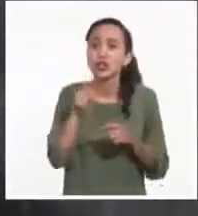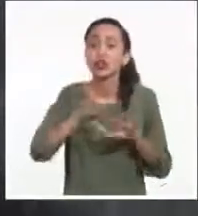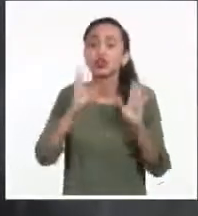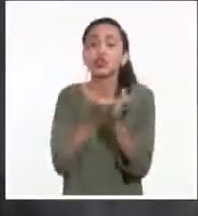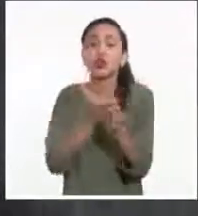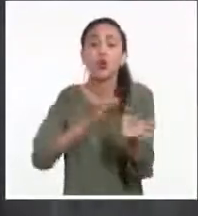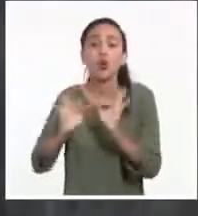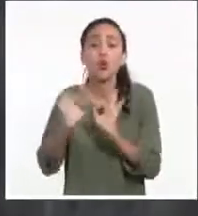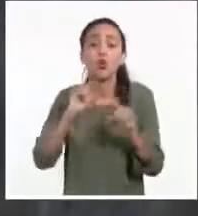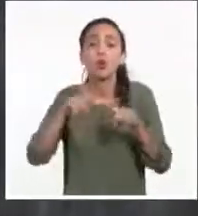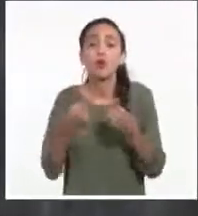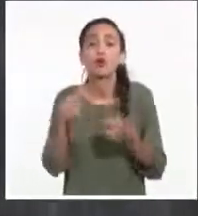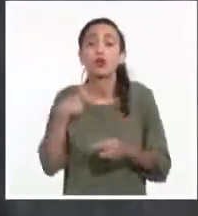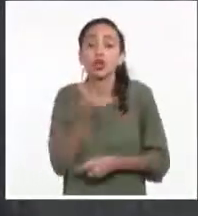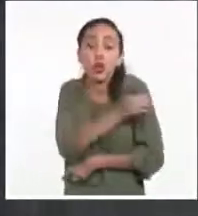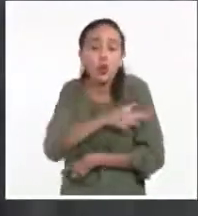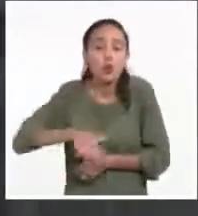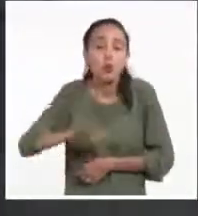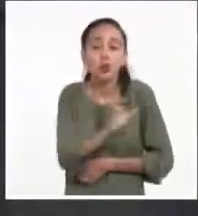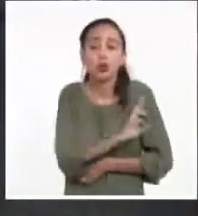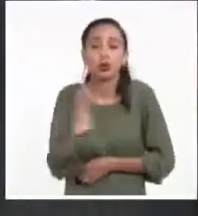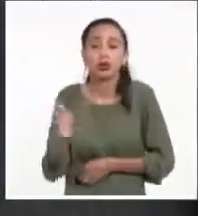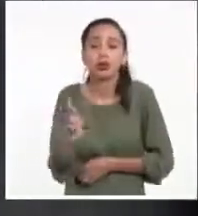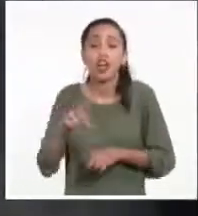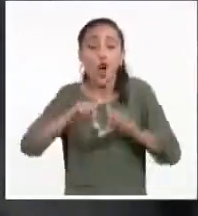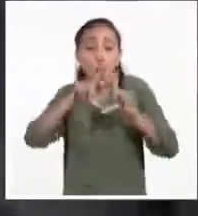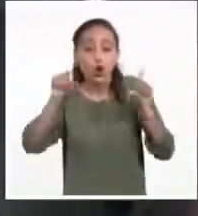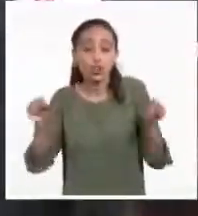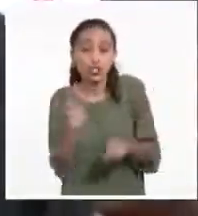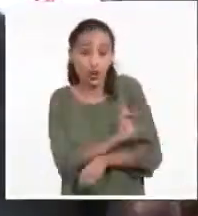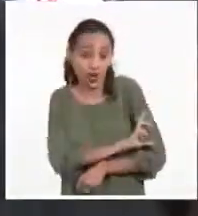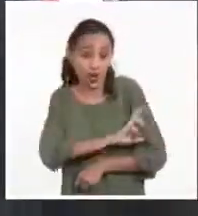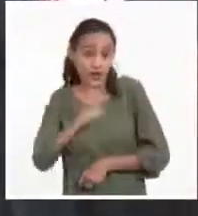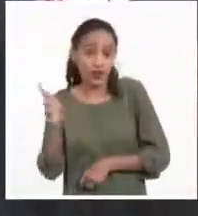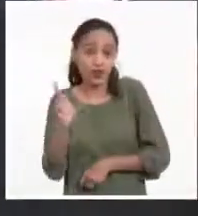Manteniendo, porque esto es un pueblo revolucionario, claro. Y el concepto revolución, como